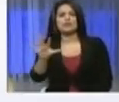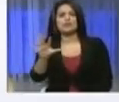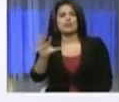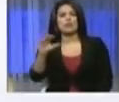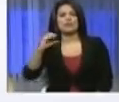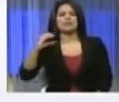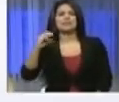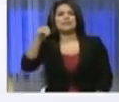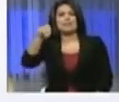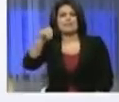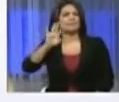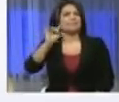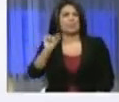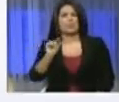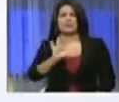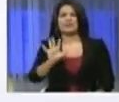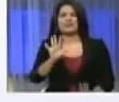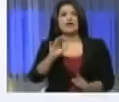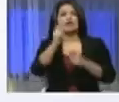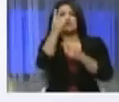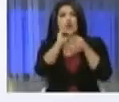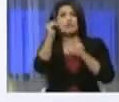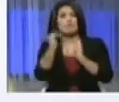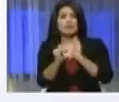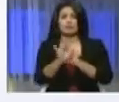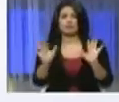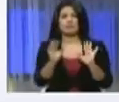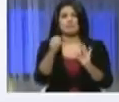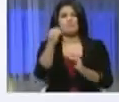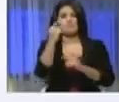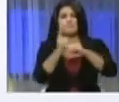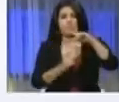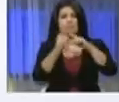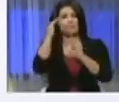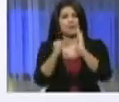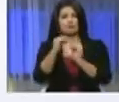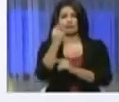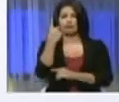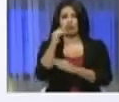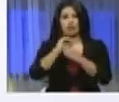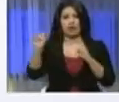Correcto. Bueno, vamos a mantenernos en la escala del bolívar.